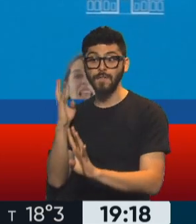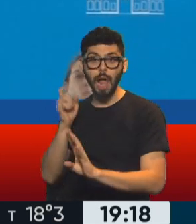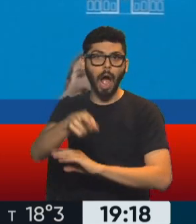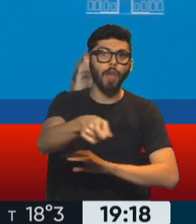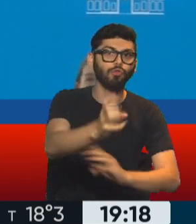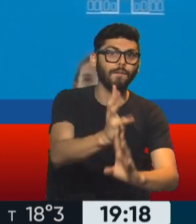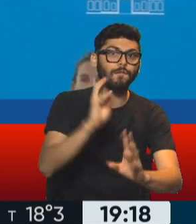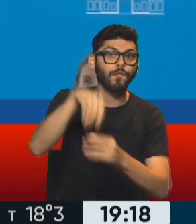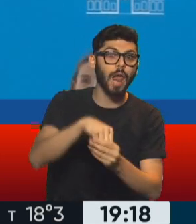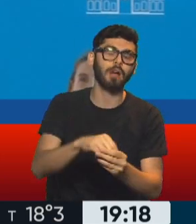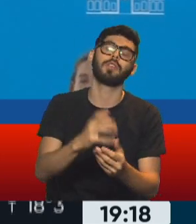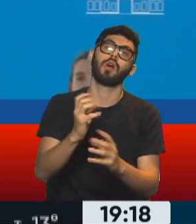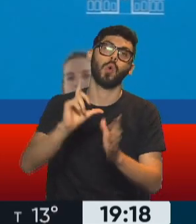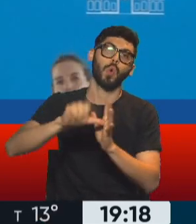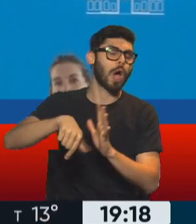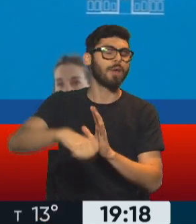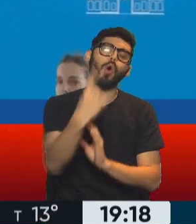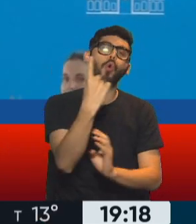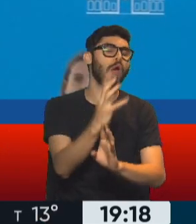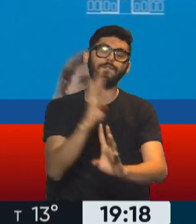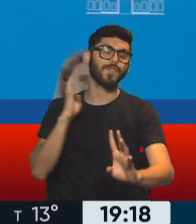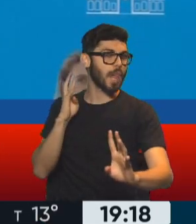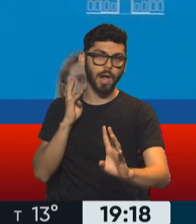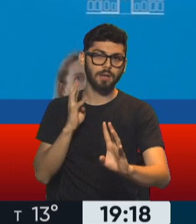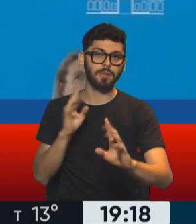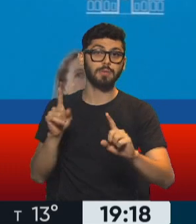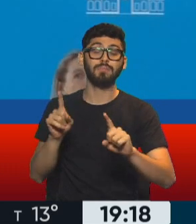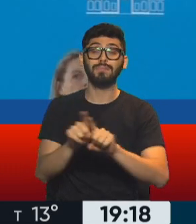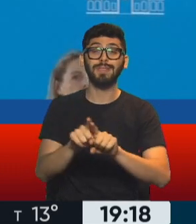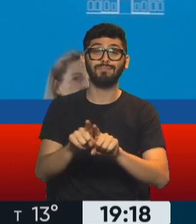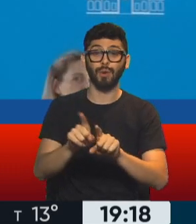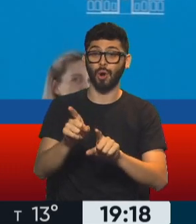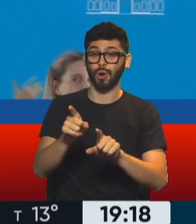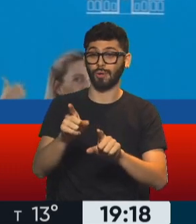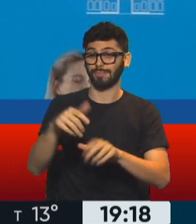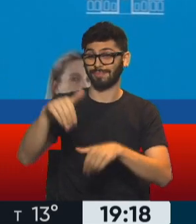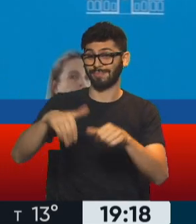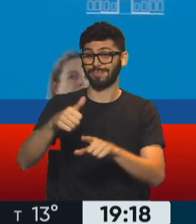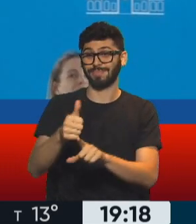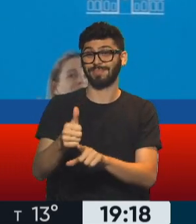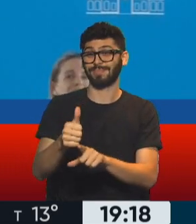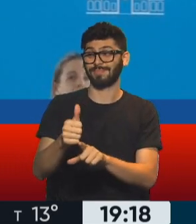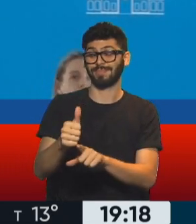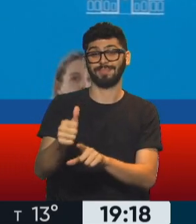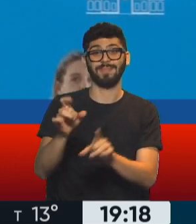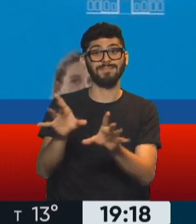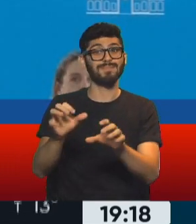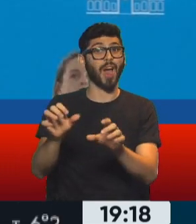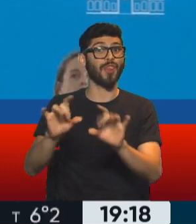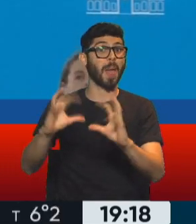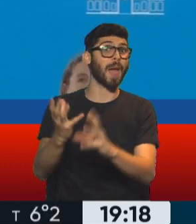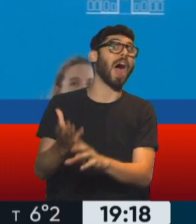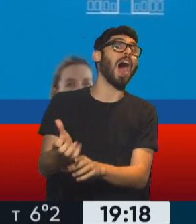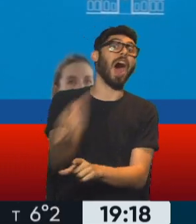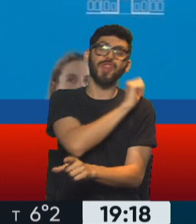demoraba bastante, va a haber una sola fila, se va a votar como se votó en las elecciones prepandemia, sí, por supuesto, con